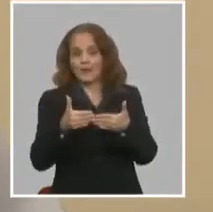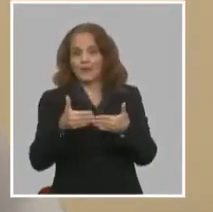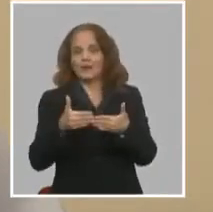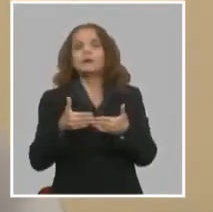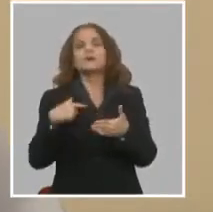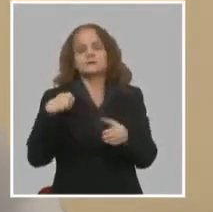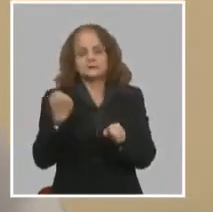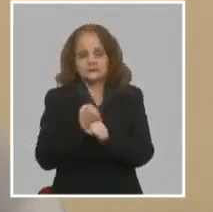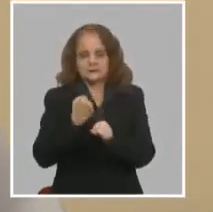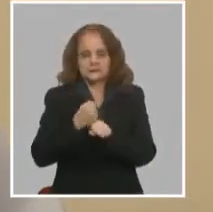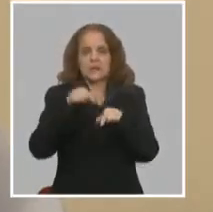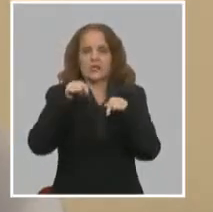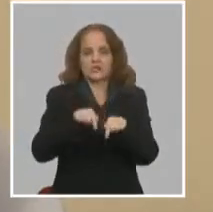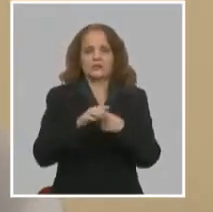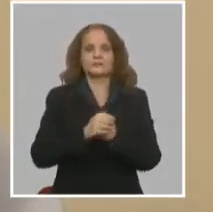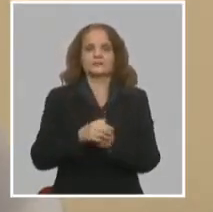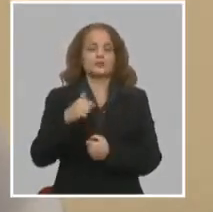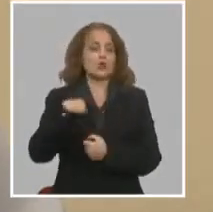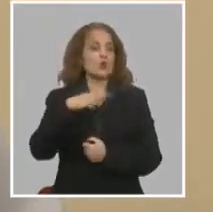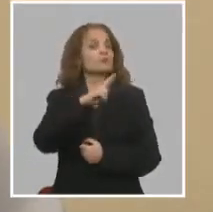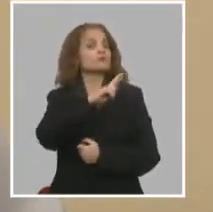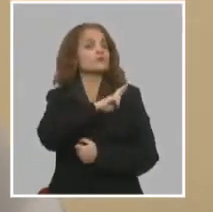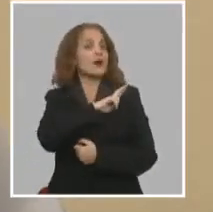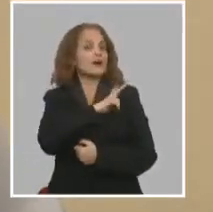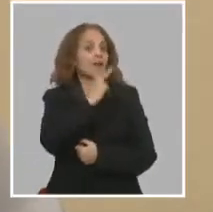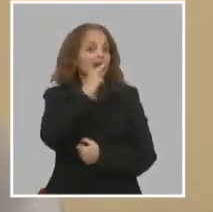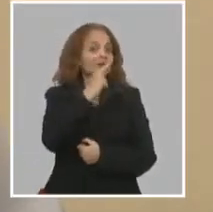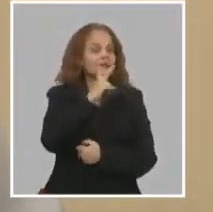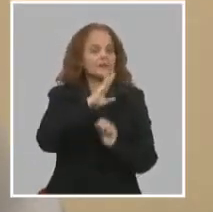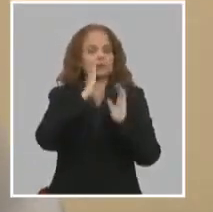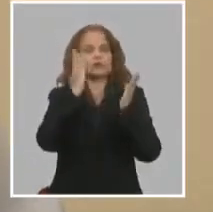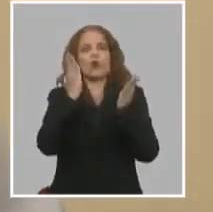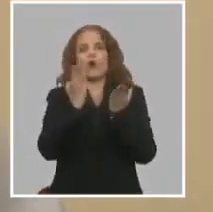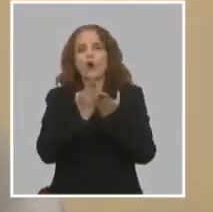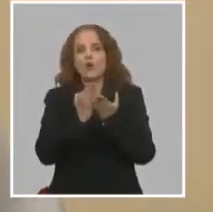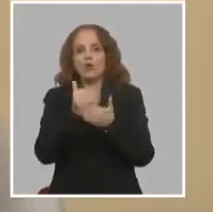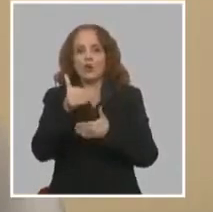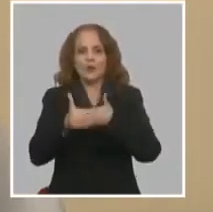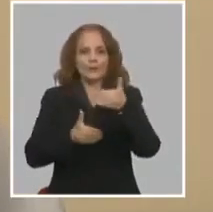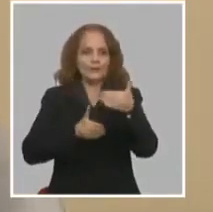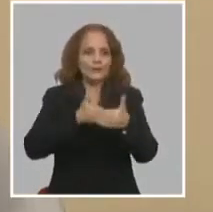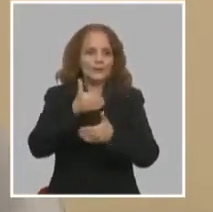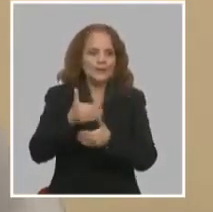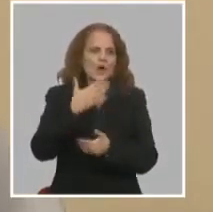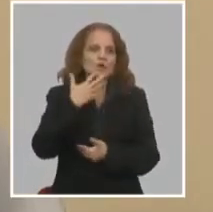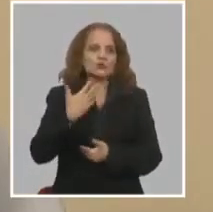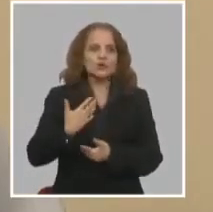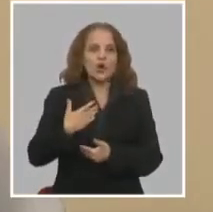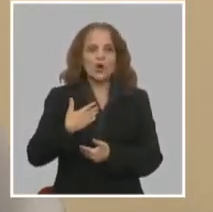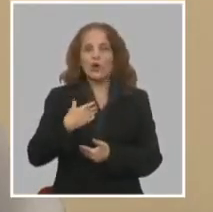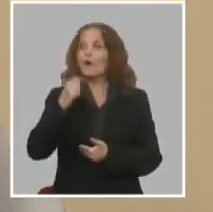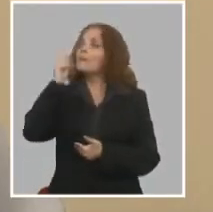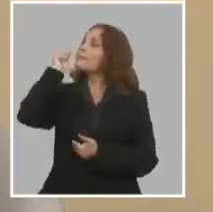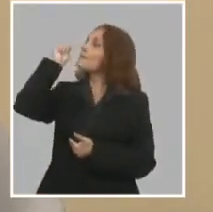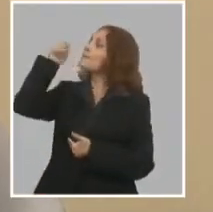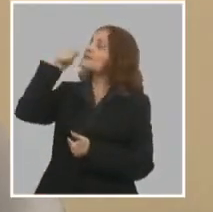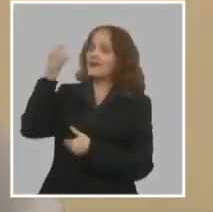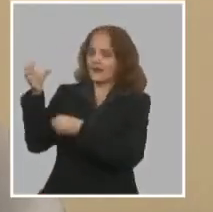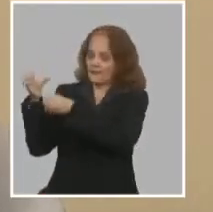encargo de atender cuidadosamente todo el procedimiento que sucede con las muestras de PCR.